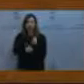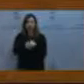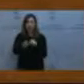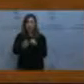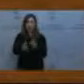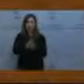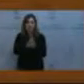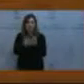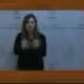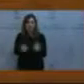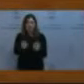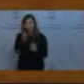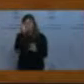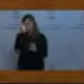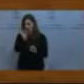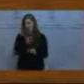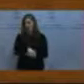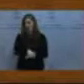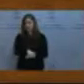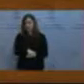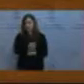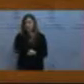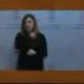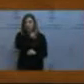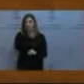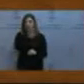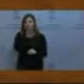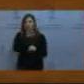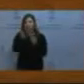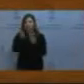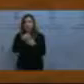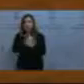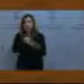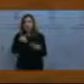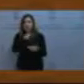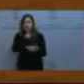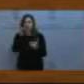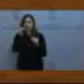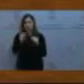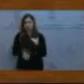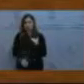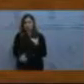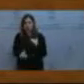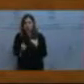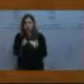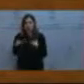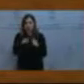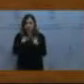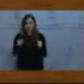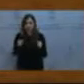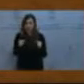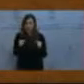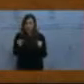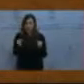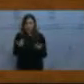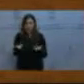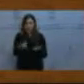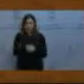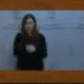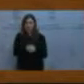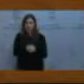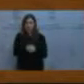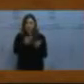259 millones de euros de menos que van a tener los estudiantes, lo ha dicho usted, los que podríamos haber tenido si ustedes